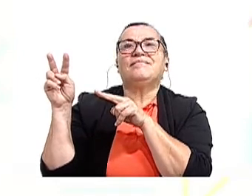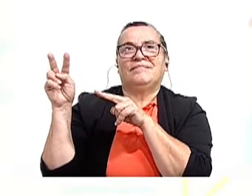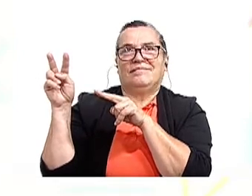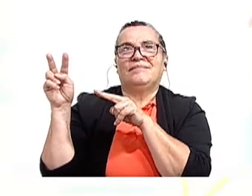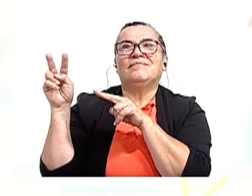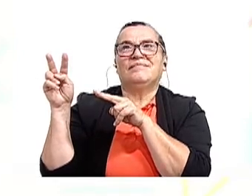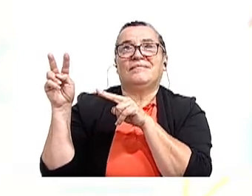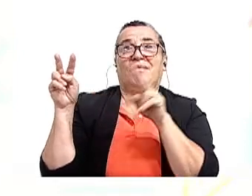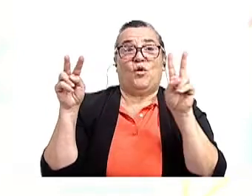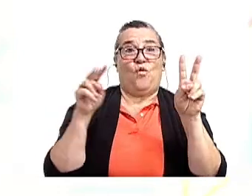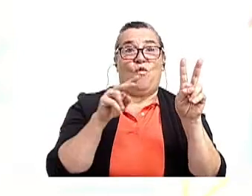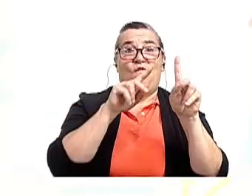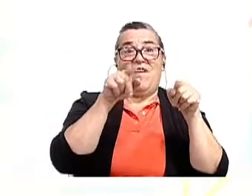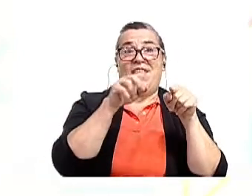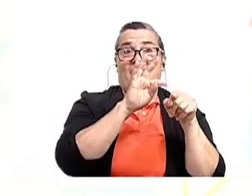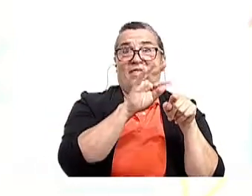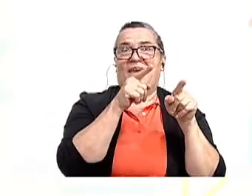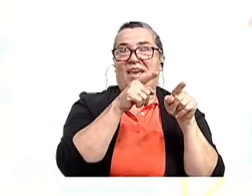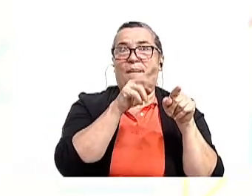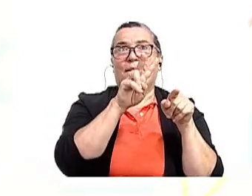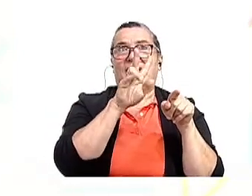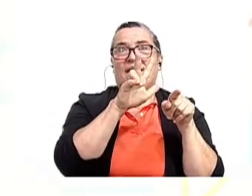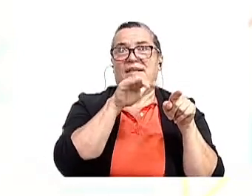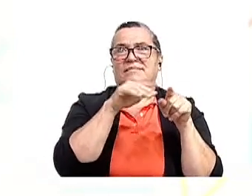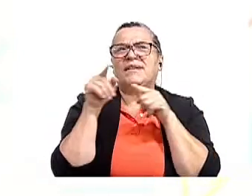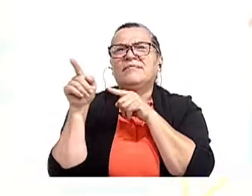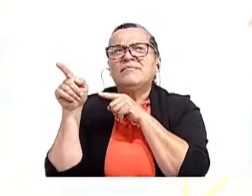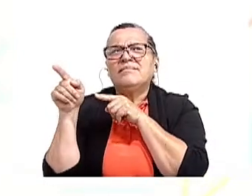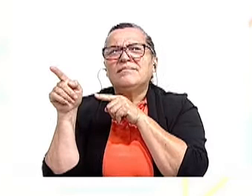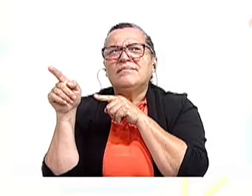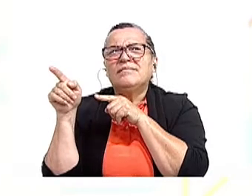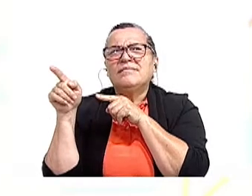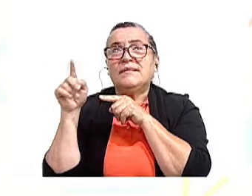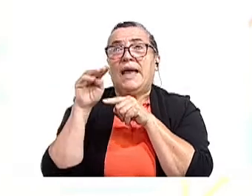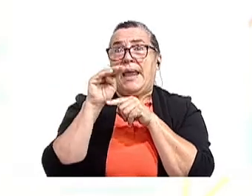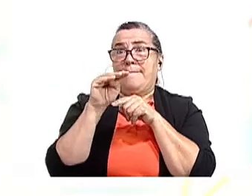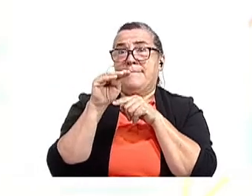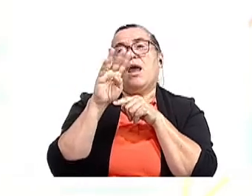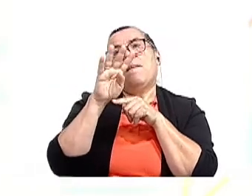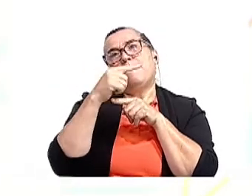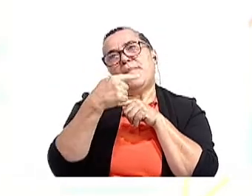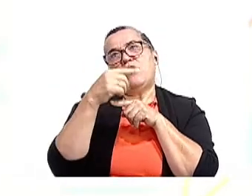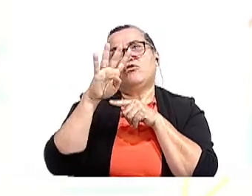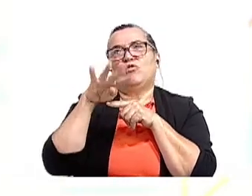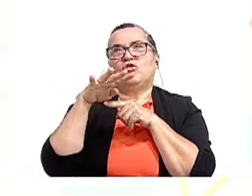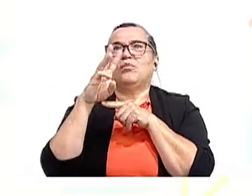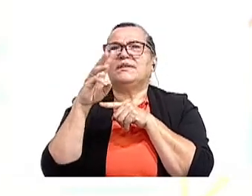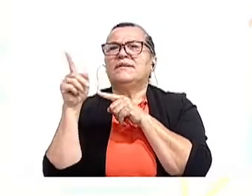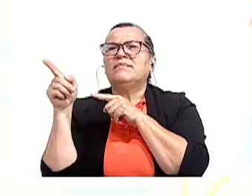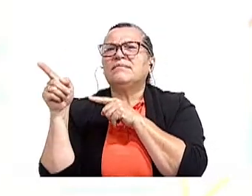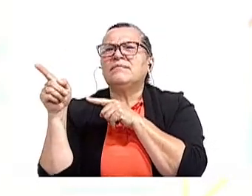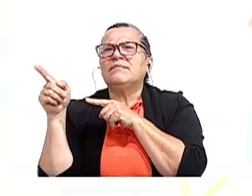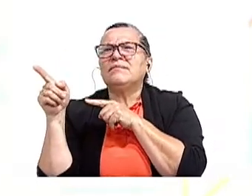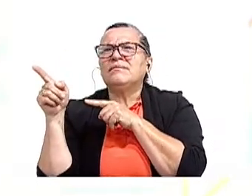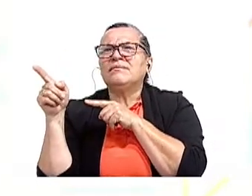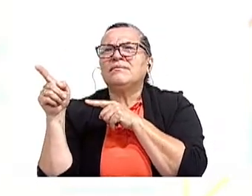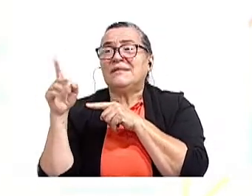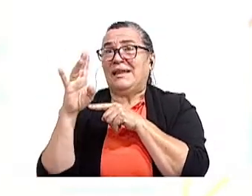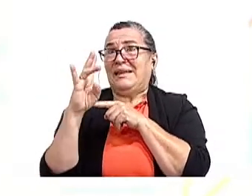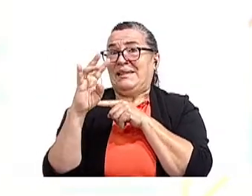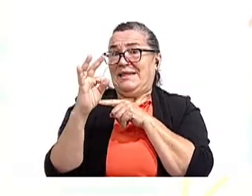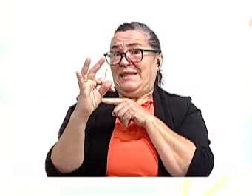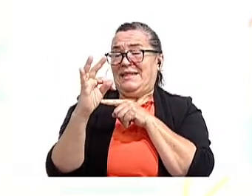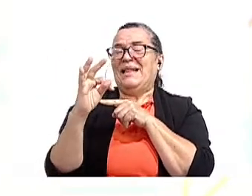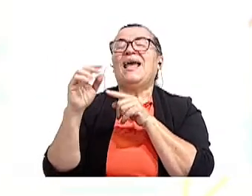23.000. Luego, m menos 4.600. ¿Y cuál es el valor de t? ¿Cuánto? Correcto,